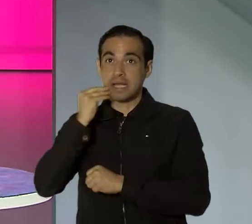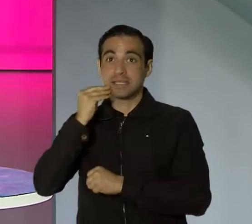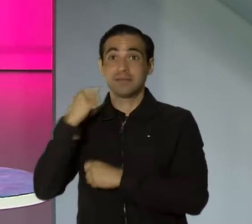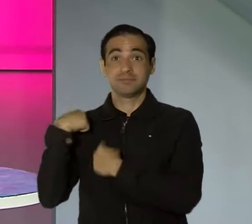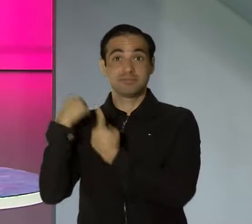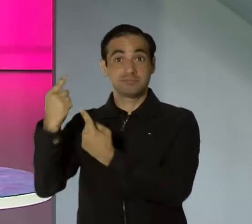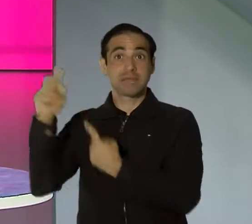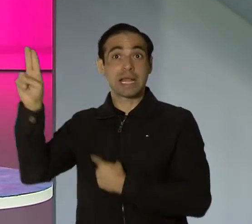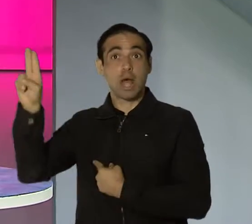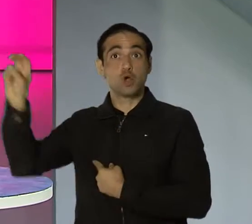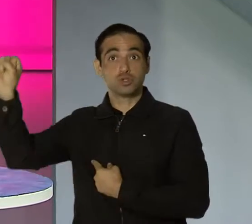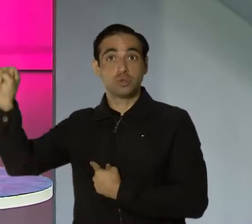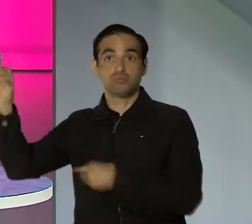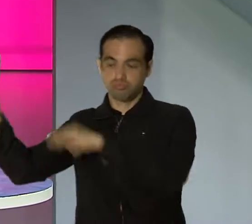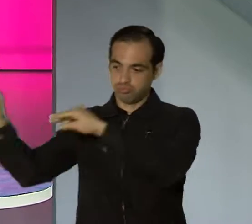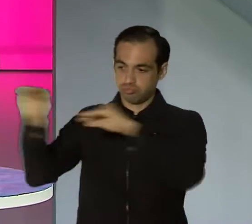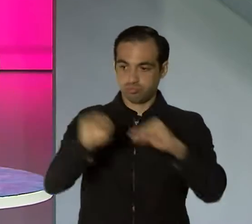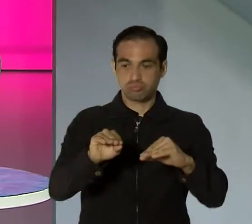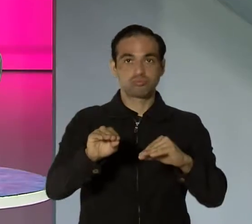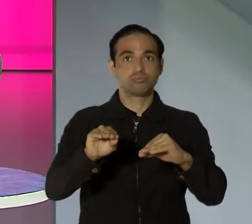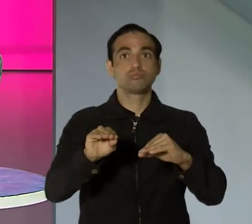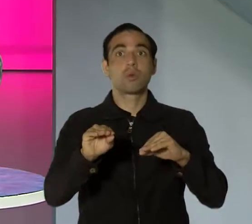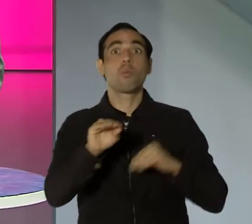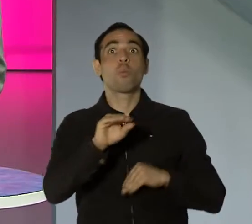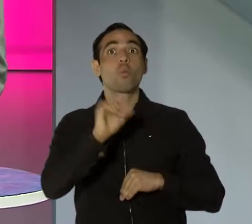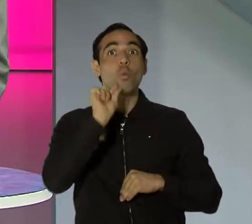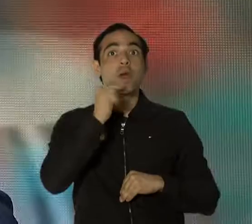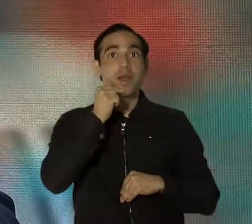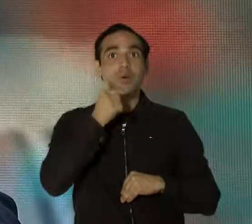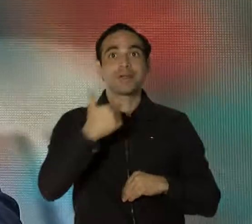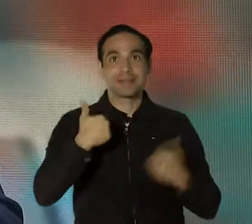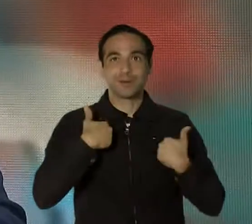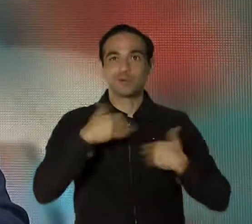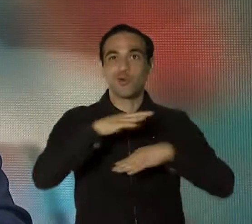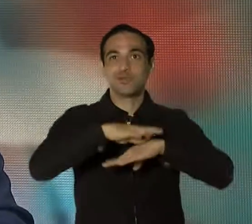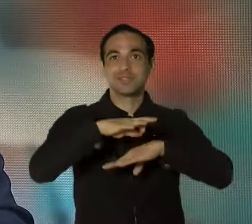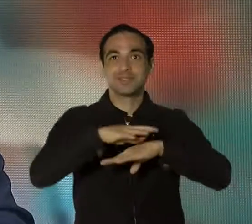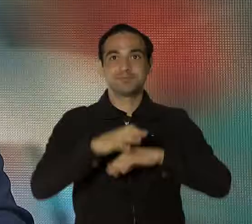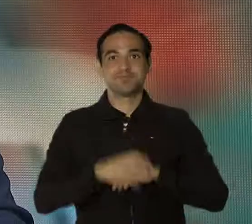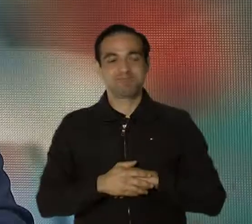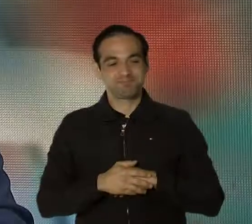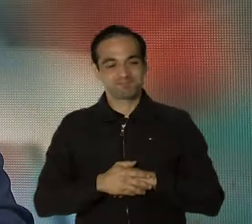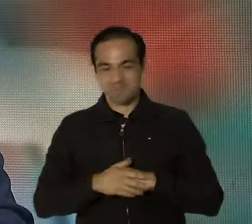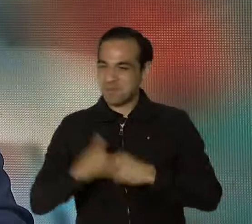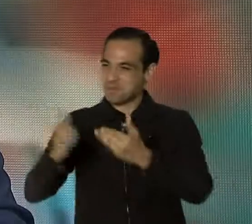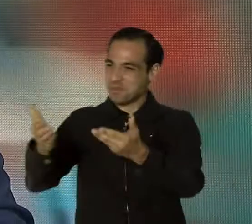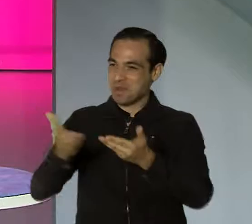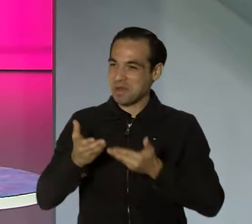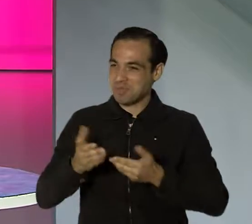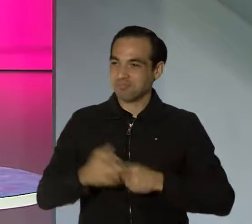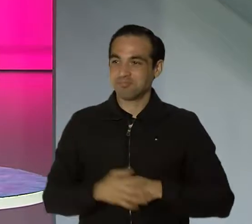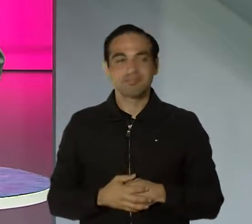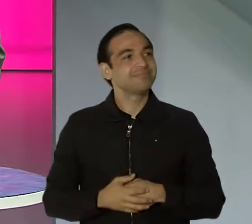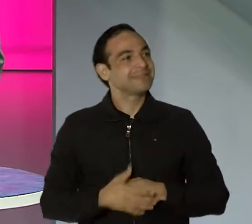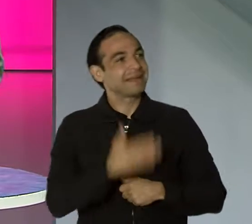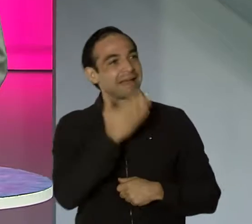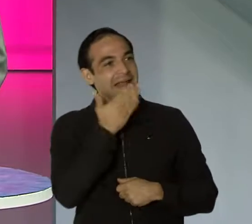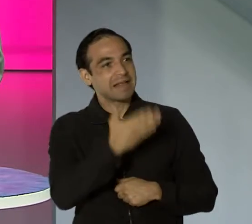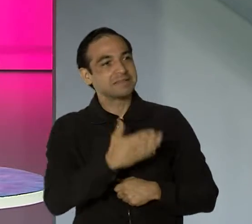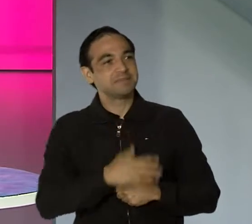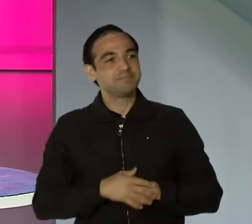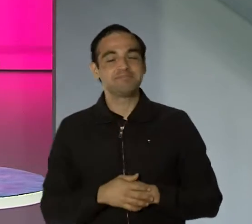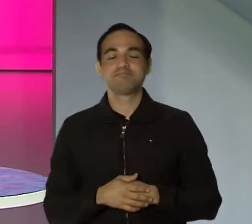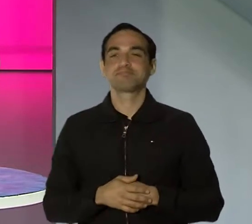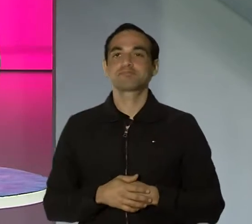lleva esta sucursal aquí en Puerto Rico, en Guaynabo. Bienvenido al sector privado. Gracias. Buenos días. Bueno, Alicea, vamos a comenzar